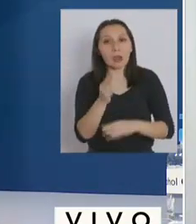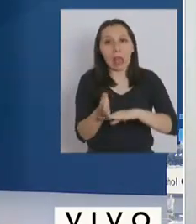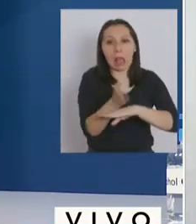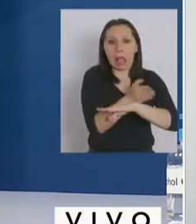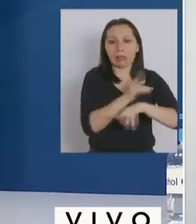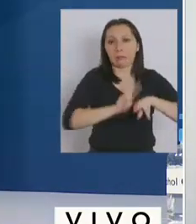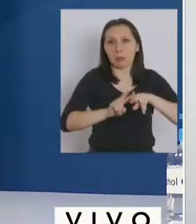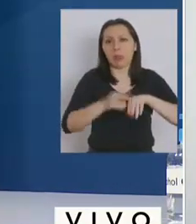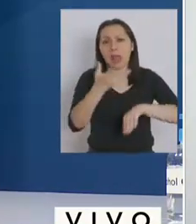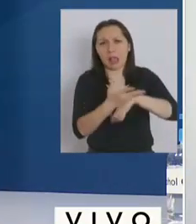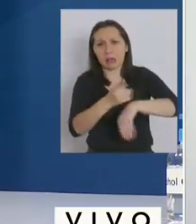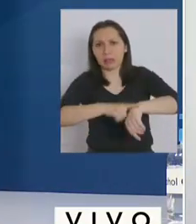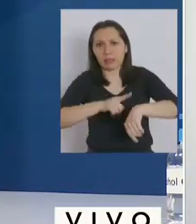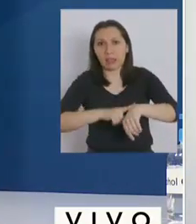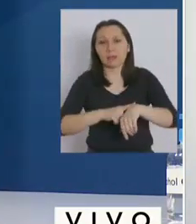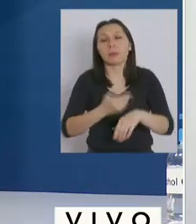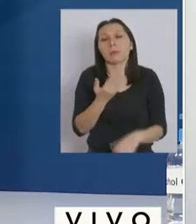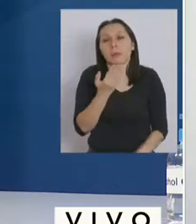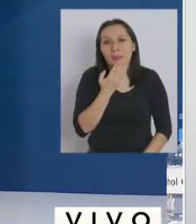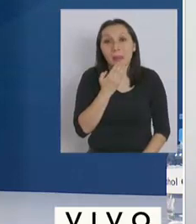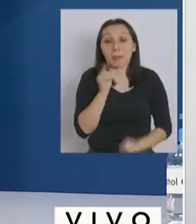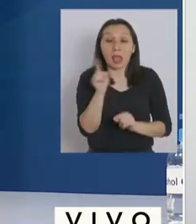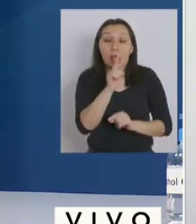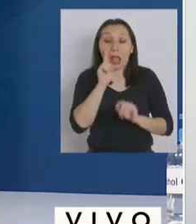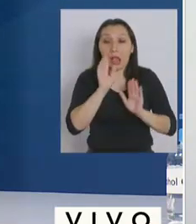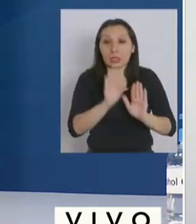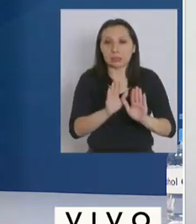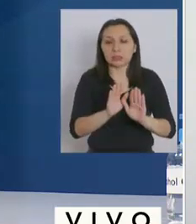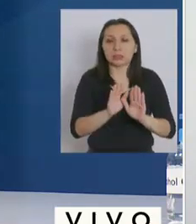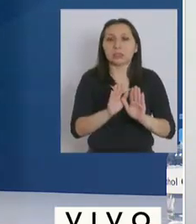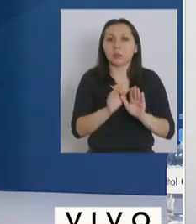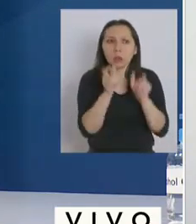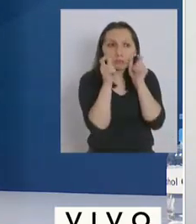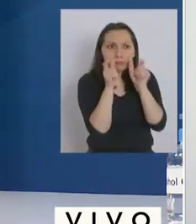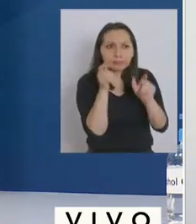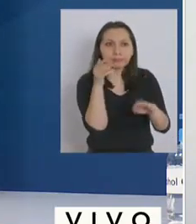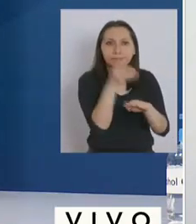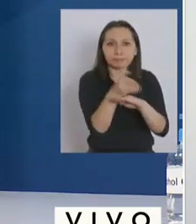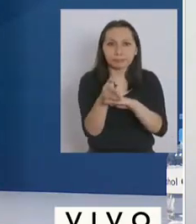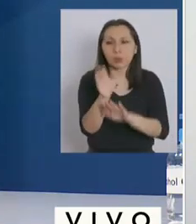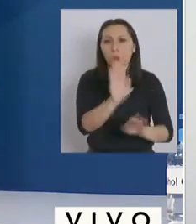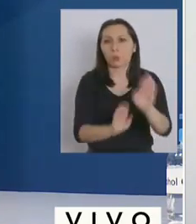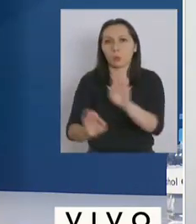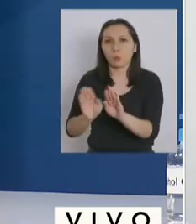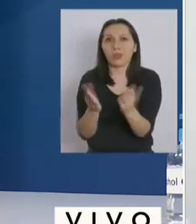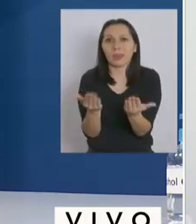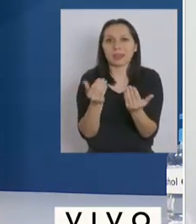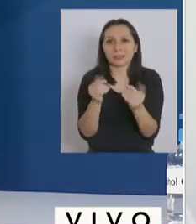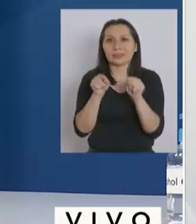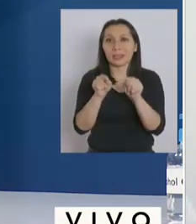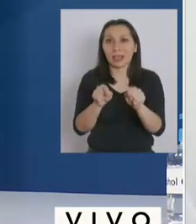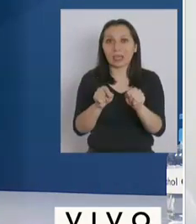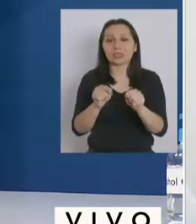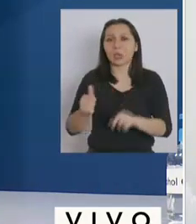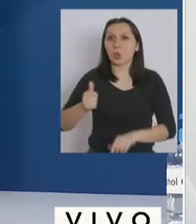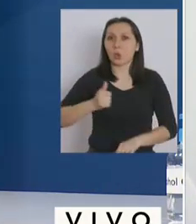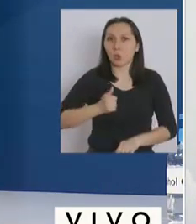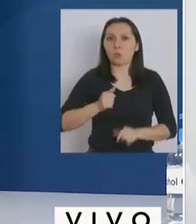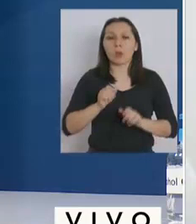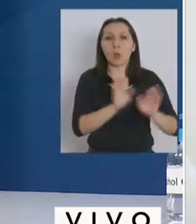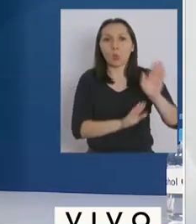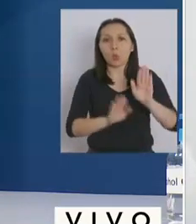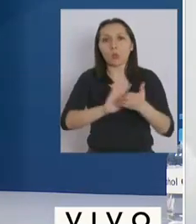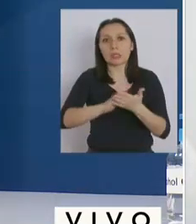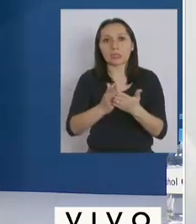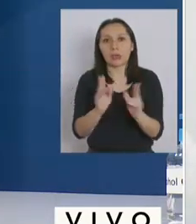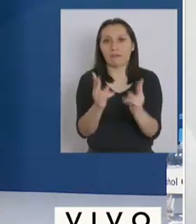para prepararse y también de esa manera ir generando la fiscalización y el cuidado que se requiere para que éstas se cumplan y protejamos la